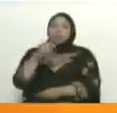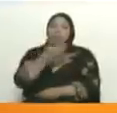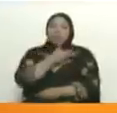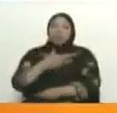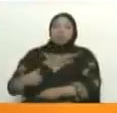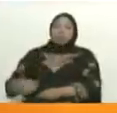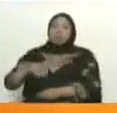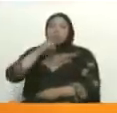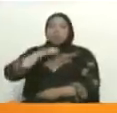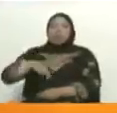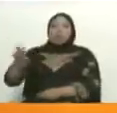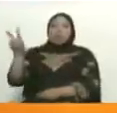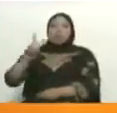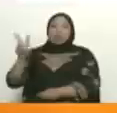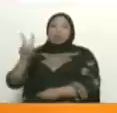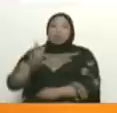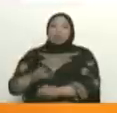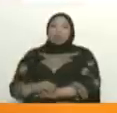en la historia del planeta,